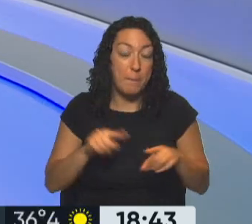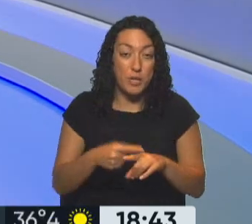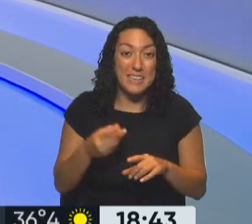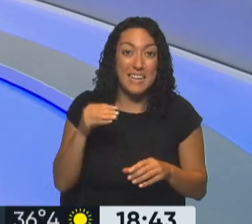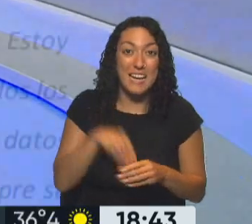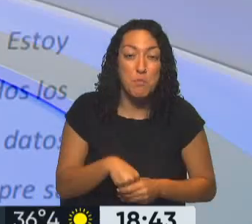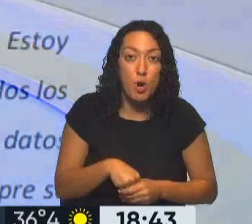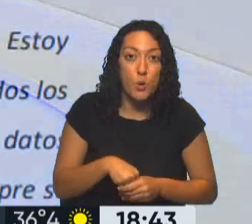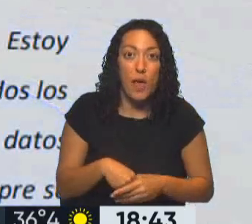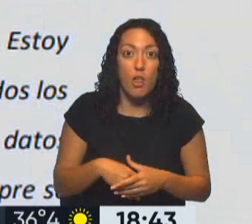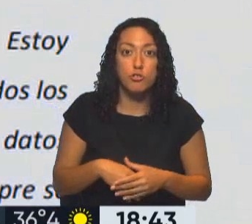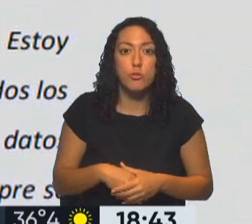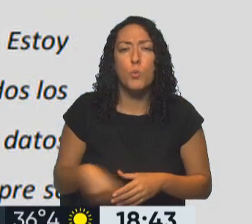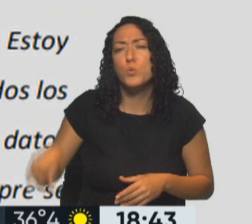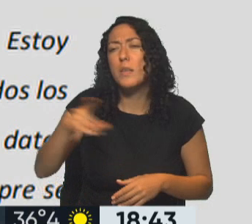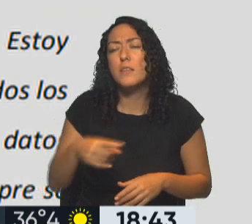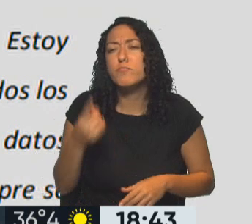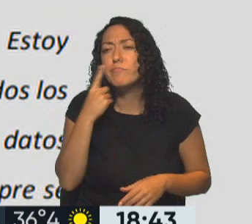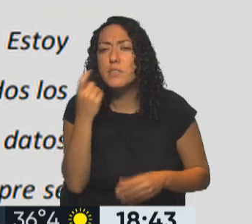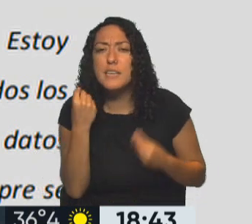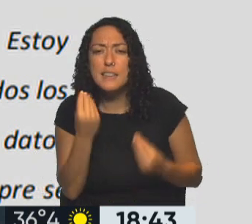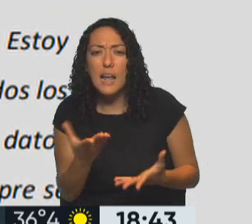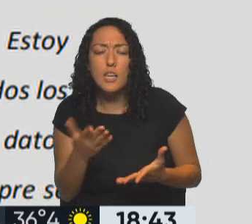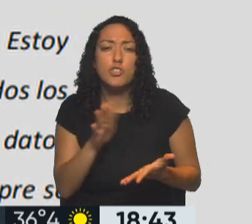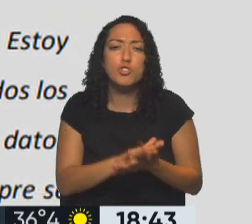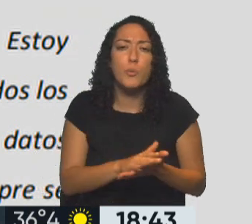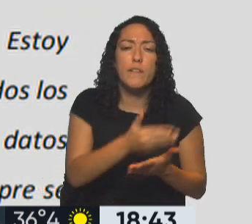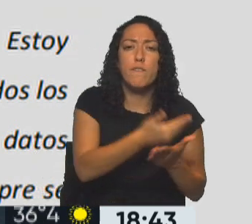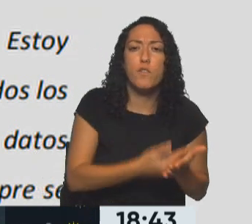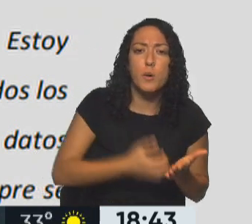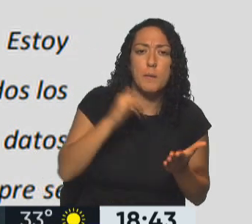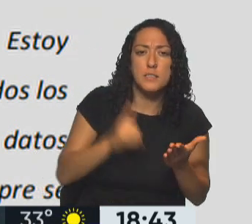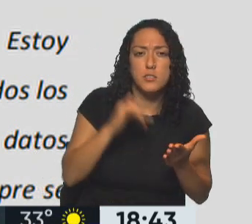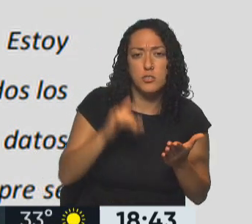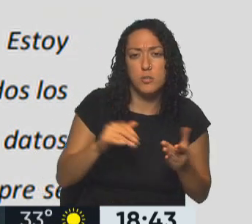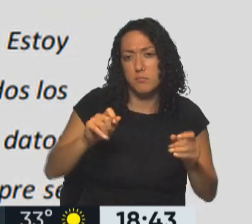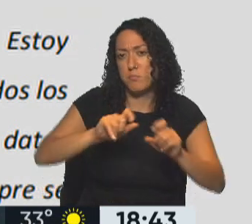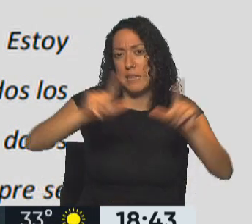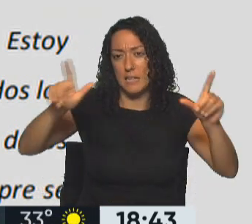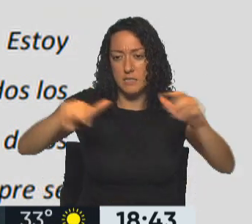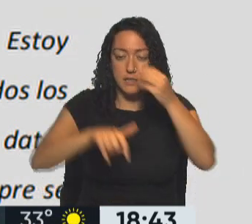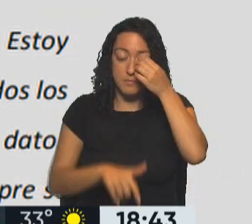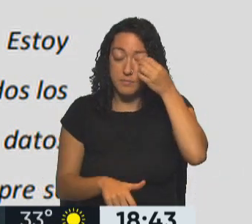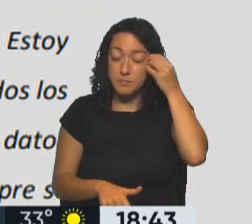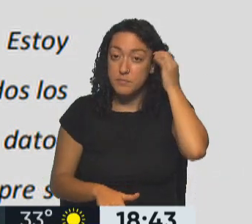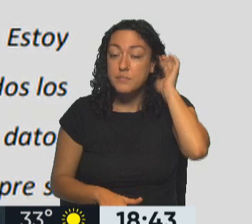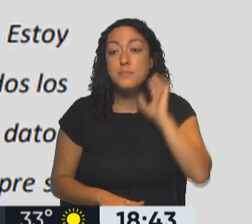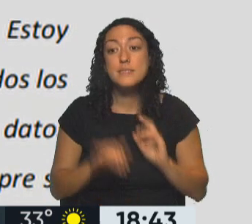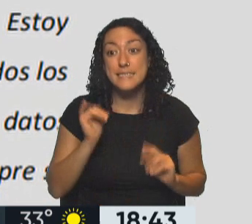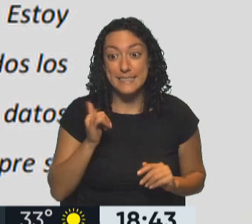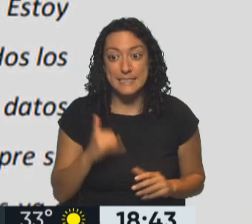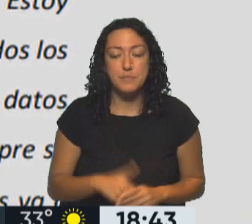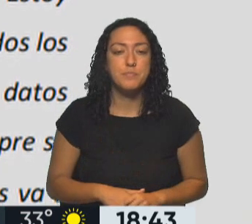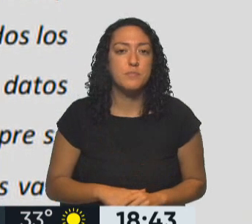política qué notan ustedes de este de este informe y en todo caso Cómo van a manejar esta información la estamos lo estamos compartiendo en pantalla mientras charlamos Sí fíjate Nosotros